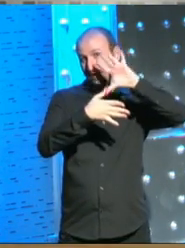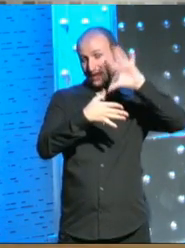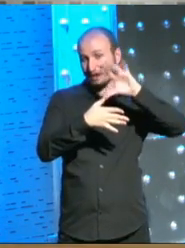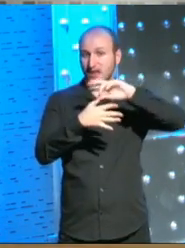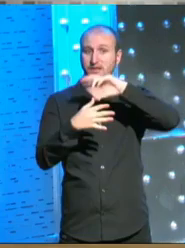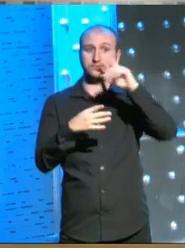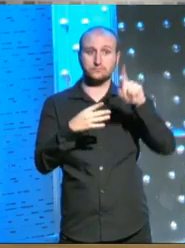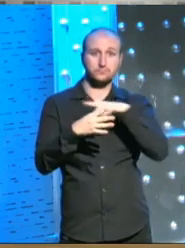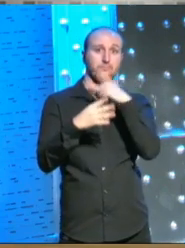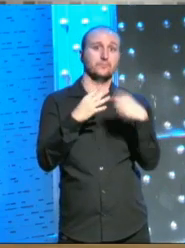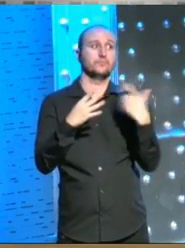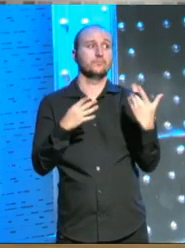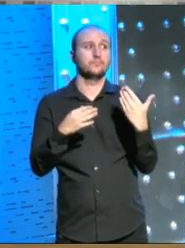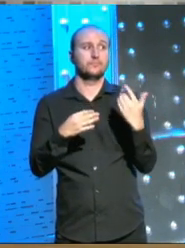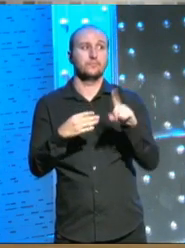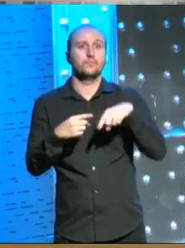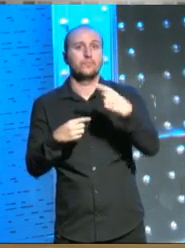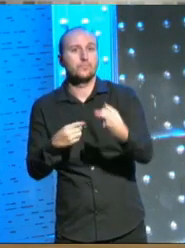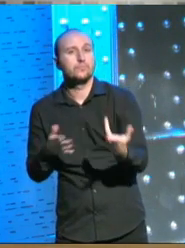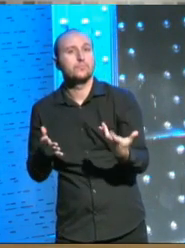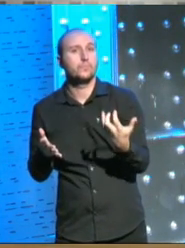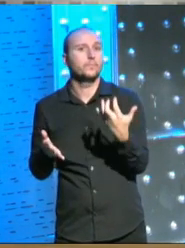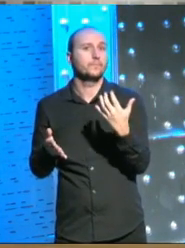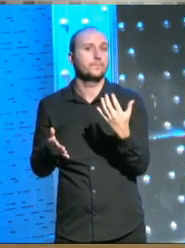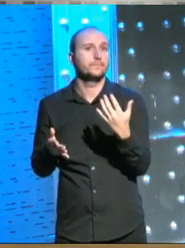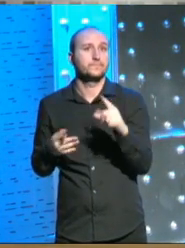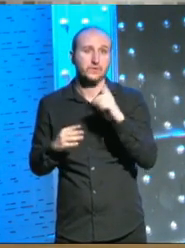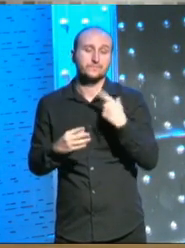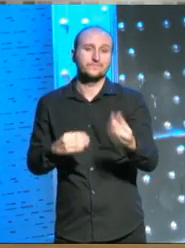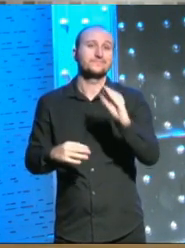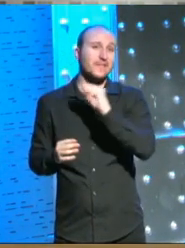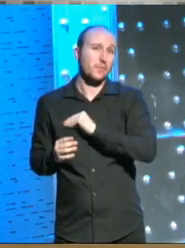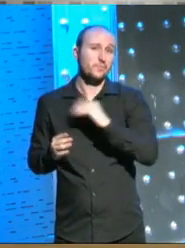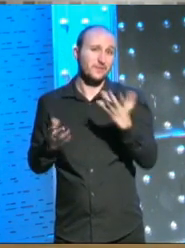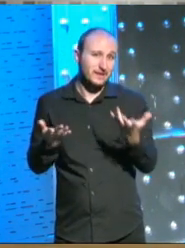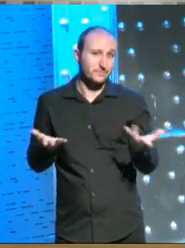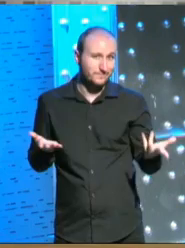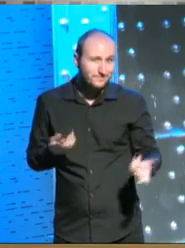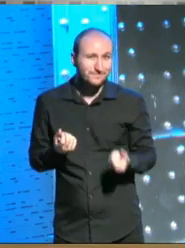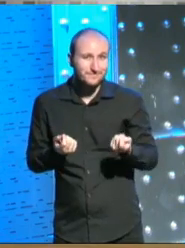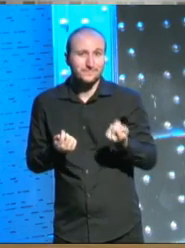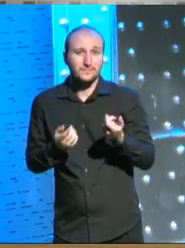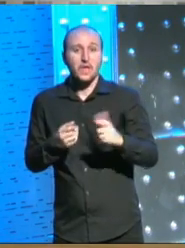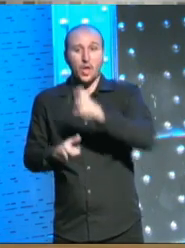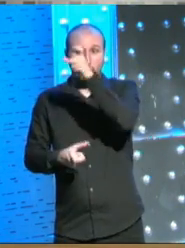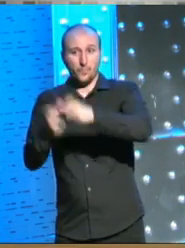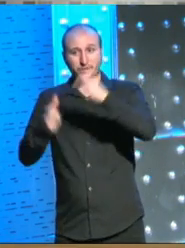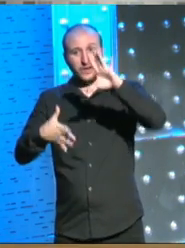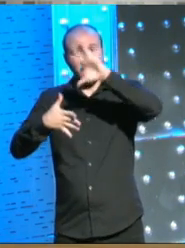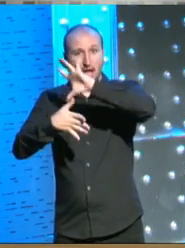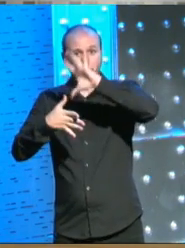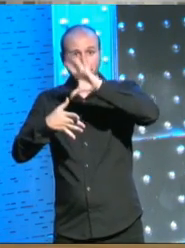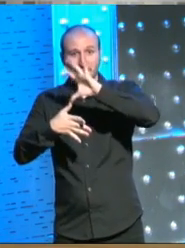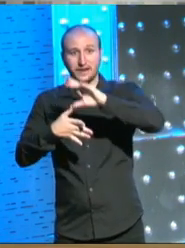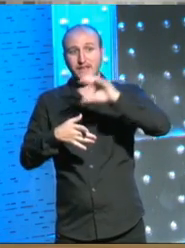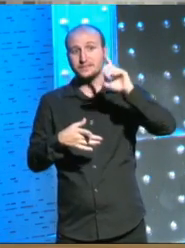RCA, y bueno, y además, lamentablemente, tanto los americanos como el Prado del